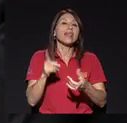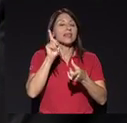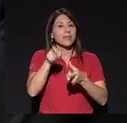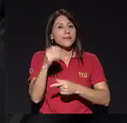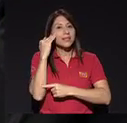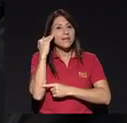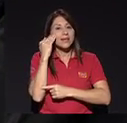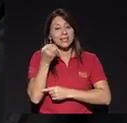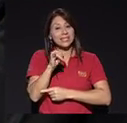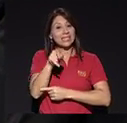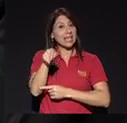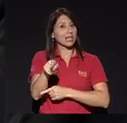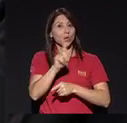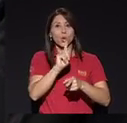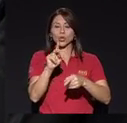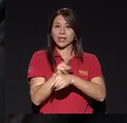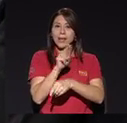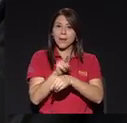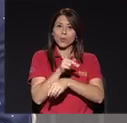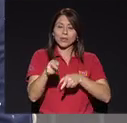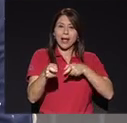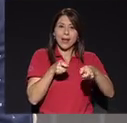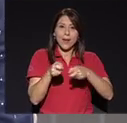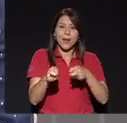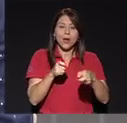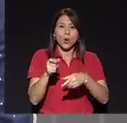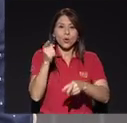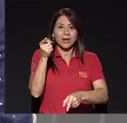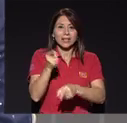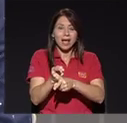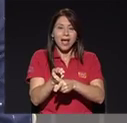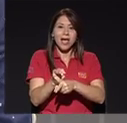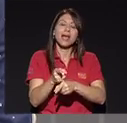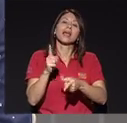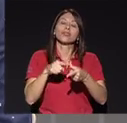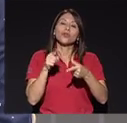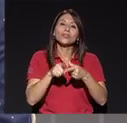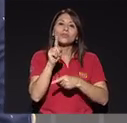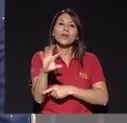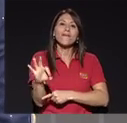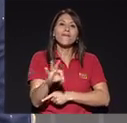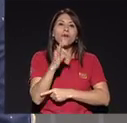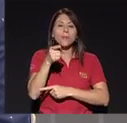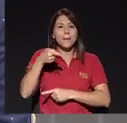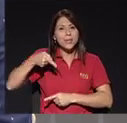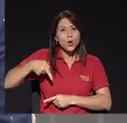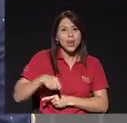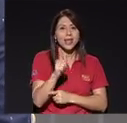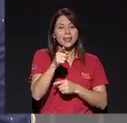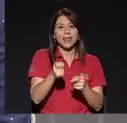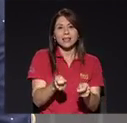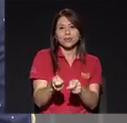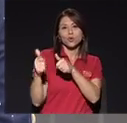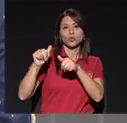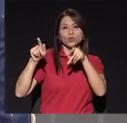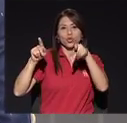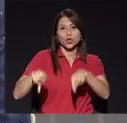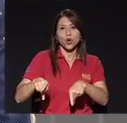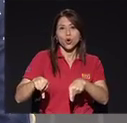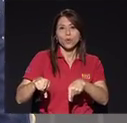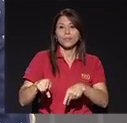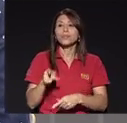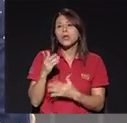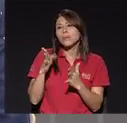no se maneja correctamente, como ha venido sucediendo, se convierte en una forma demasiado violenta de exclusión. Claro.